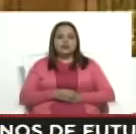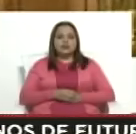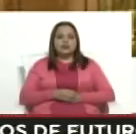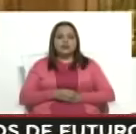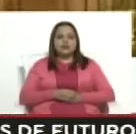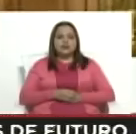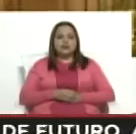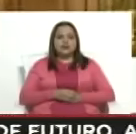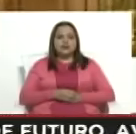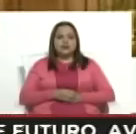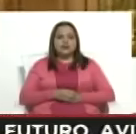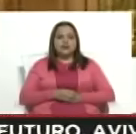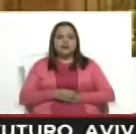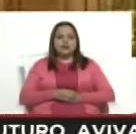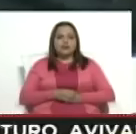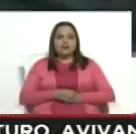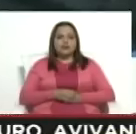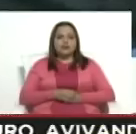Y